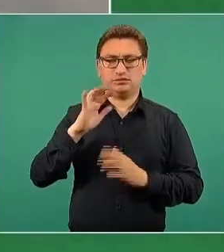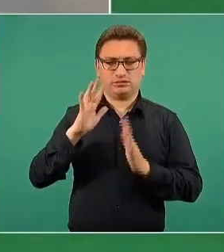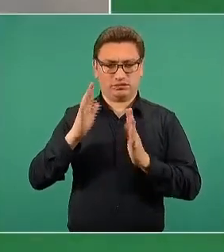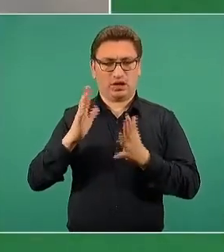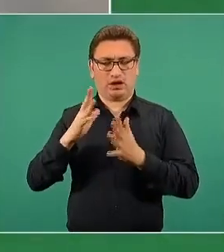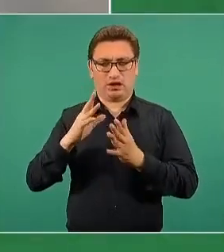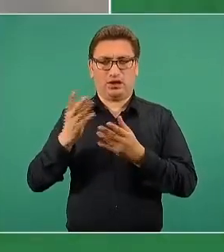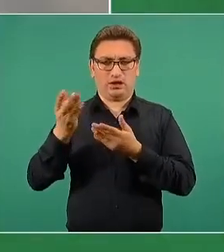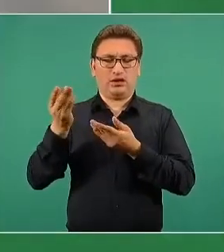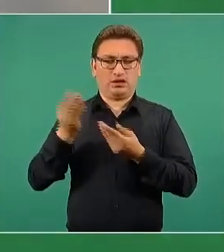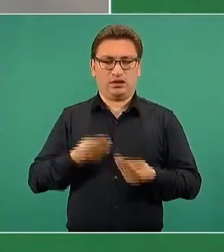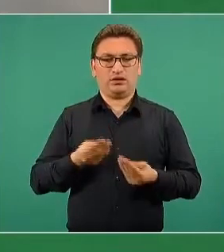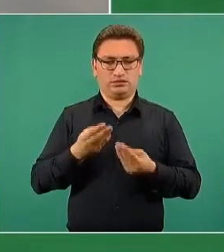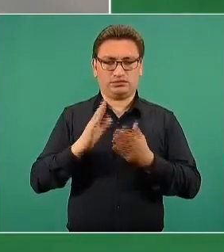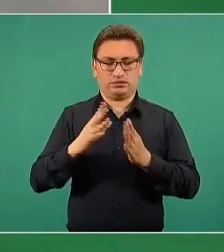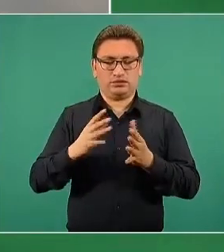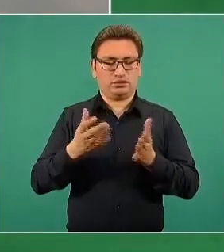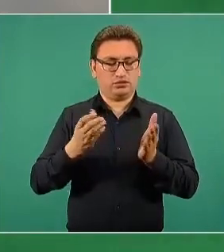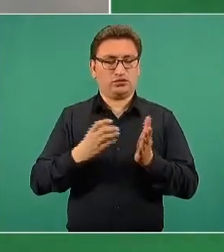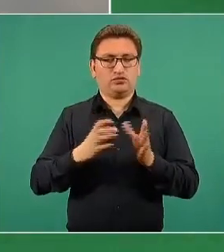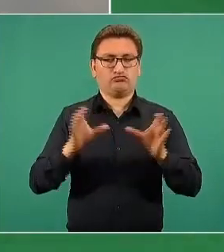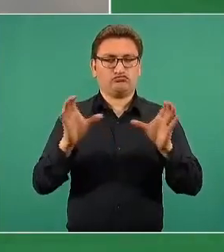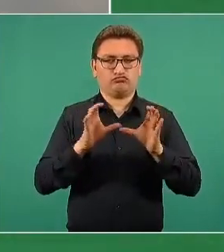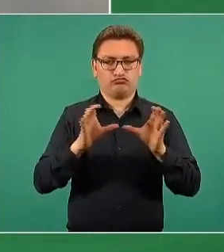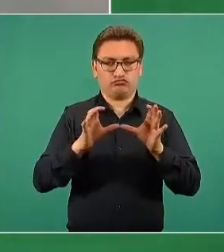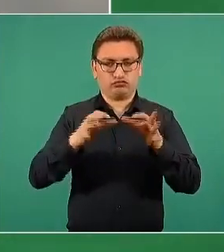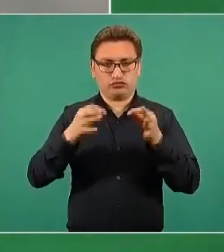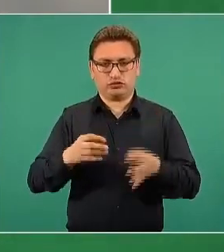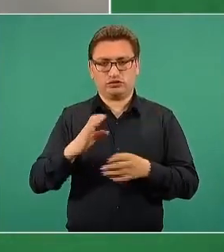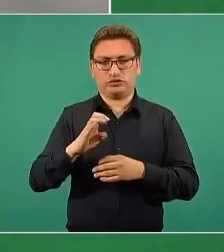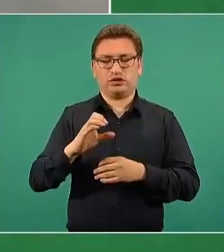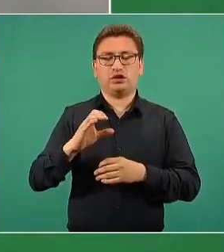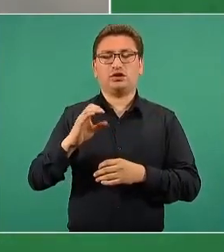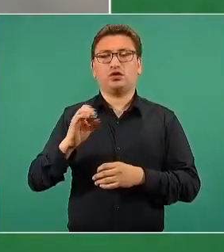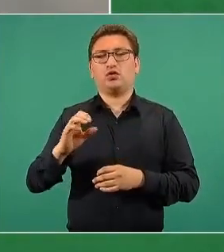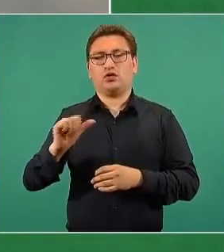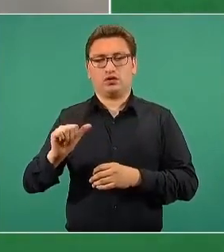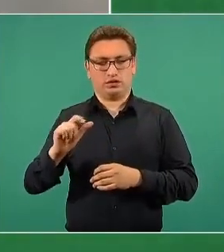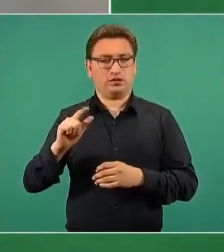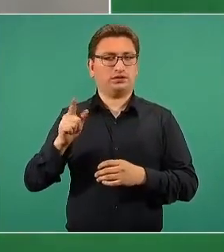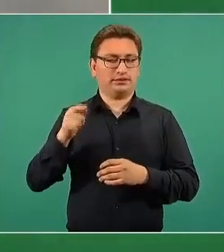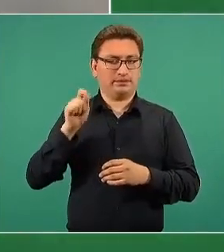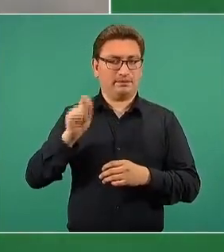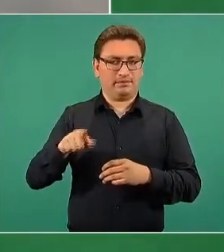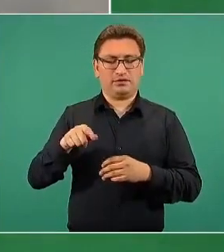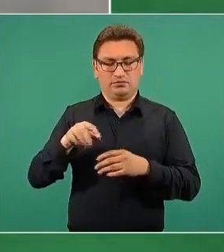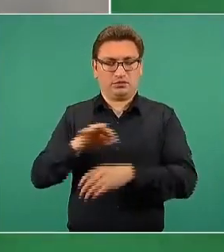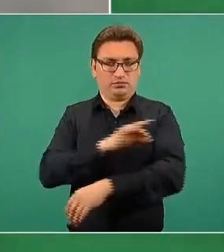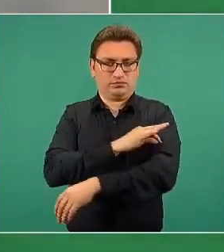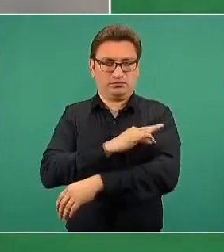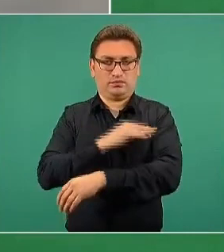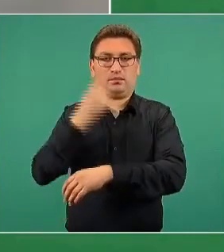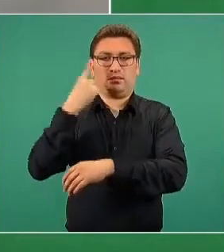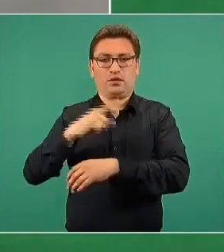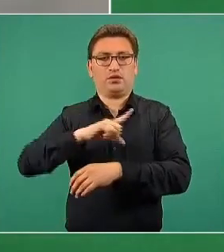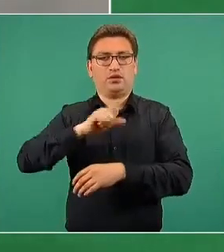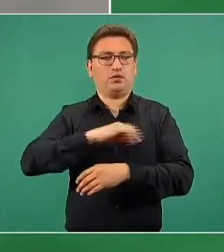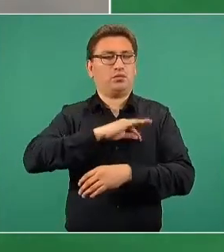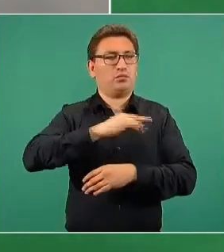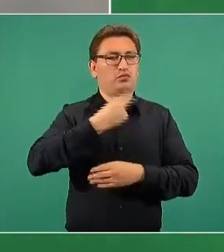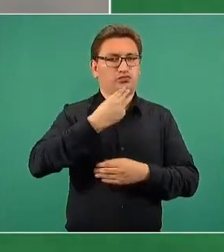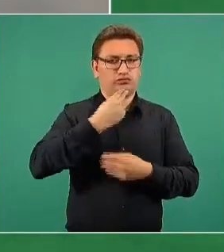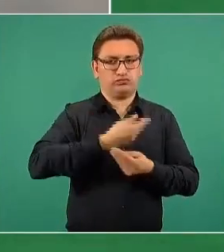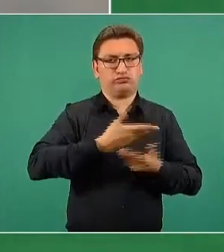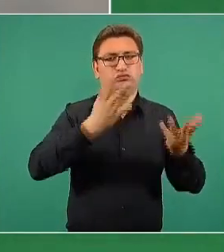se entregó el certificado, el COA de estas vacunas para poderlas liberar